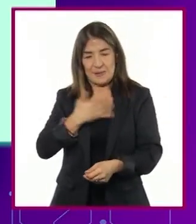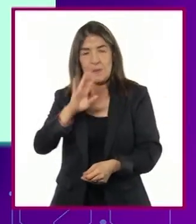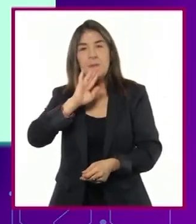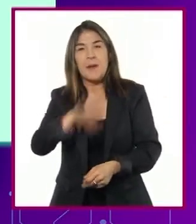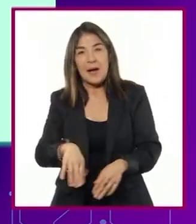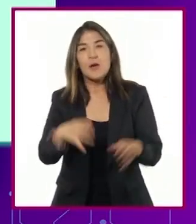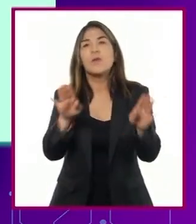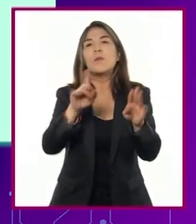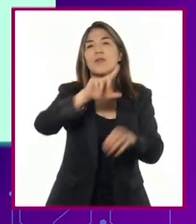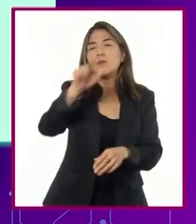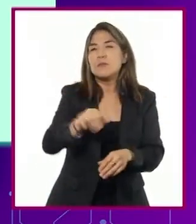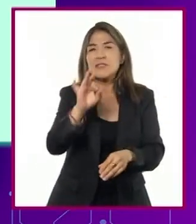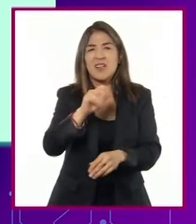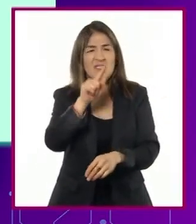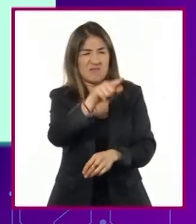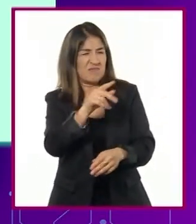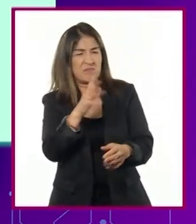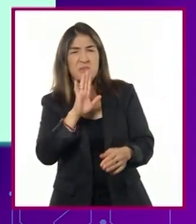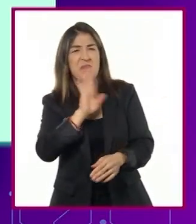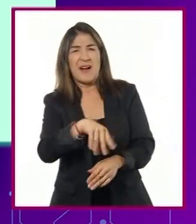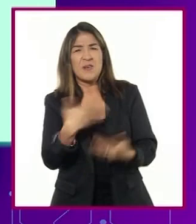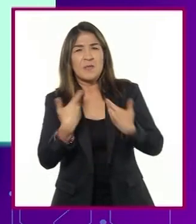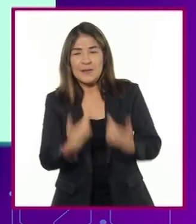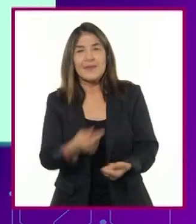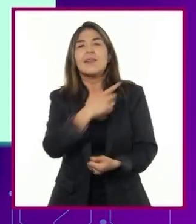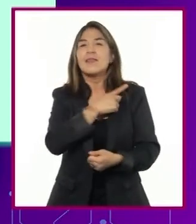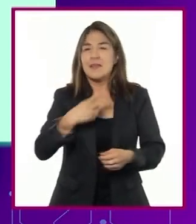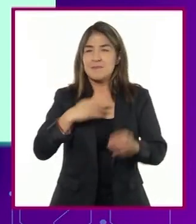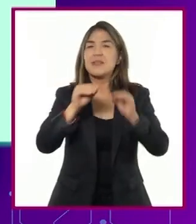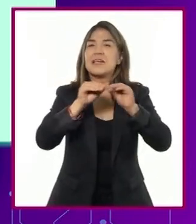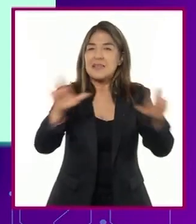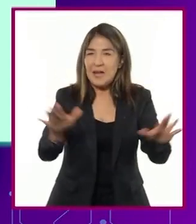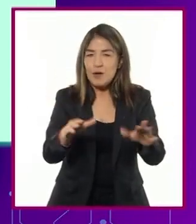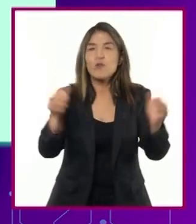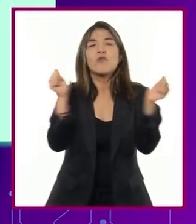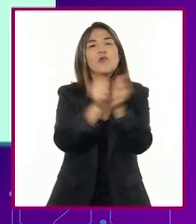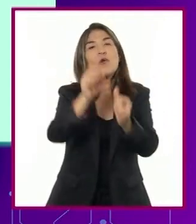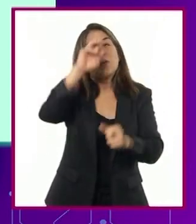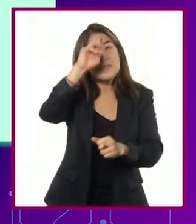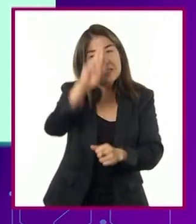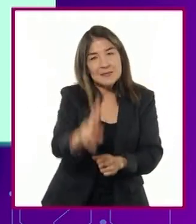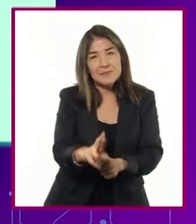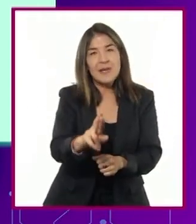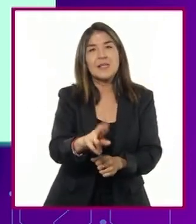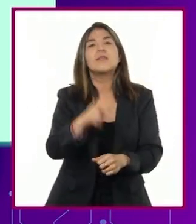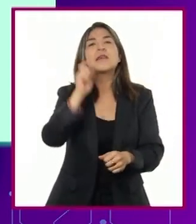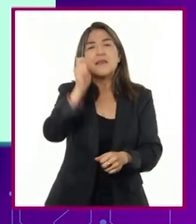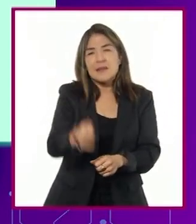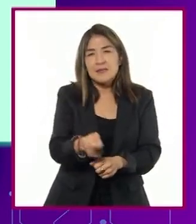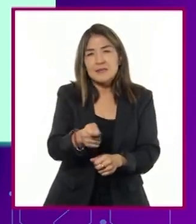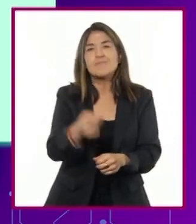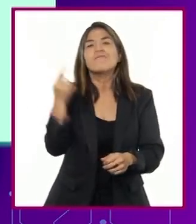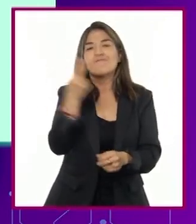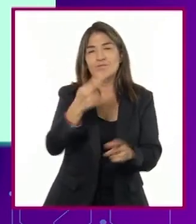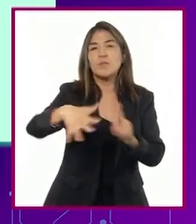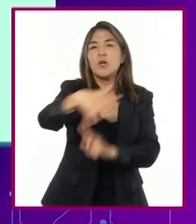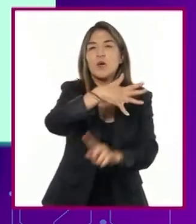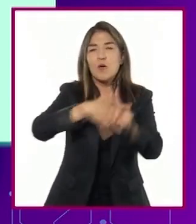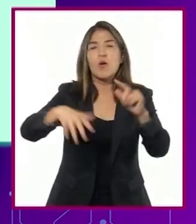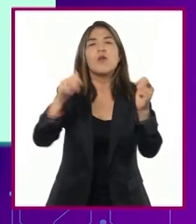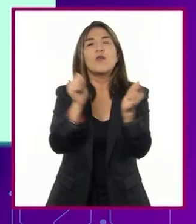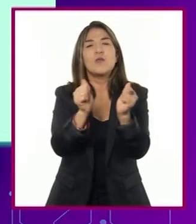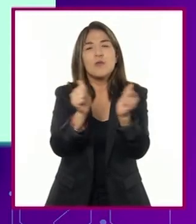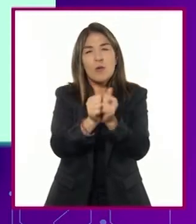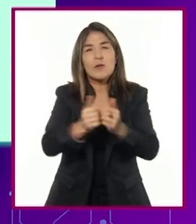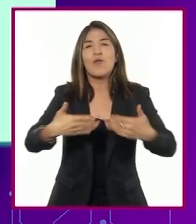malentendidos. ¿Cómo decirlo? Con respeto. Para ello, es preciso generar un ambiente de